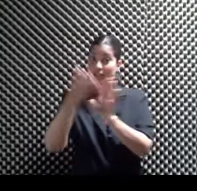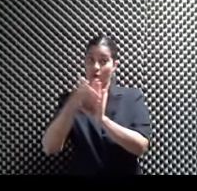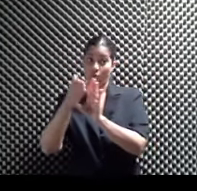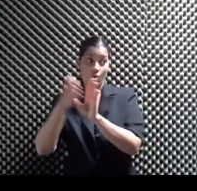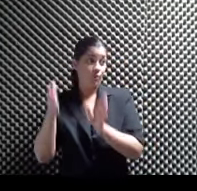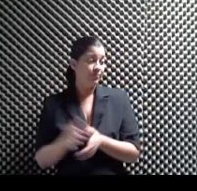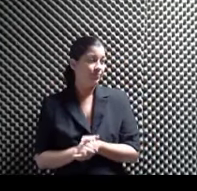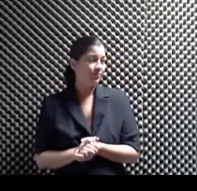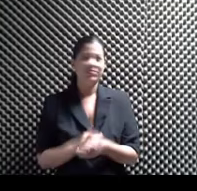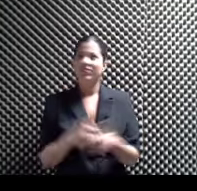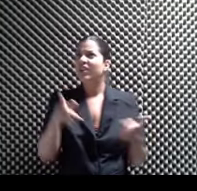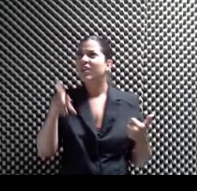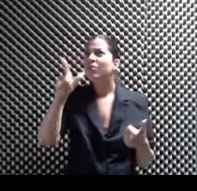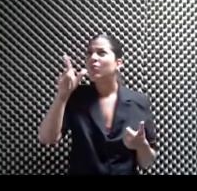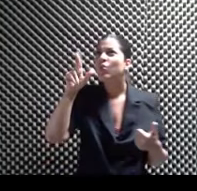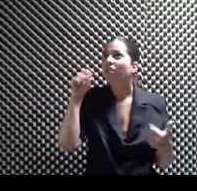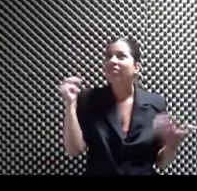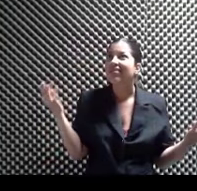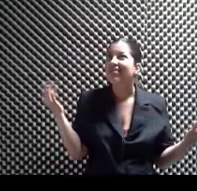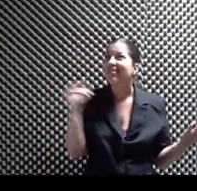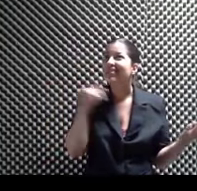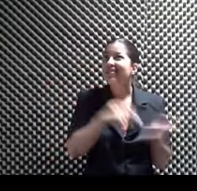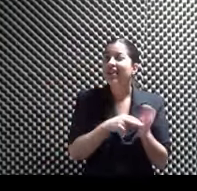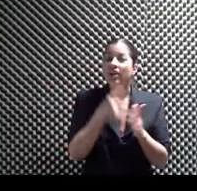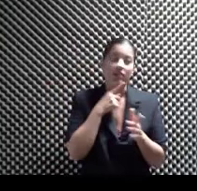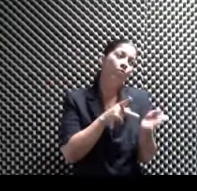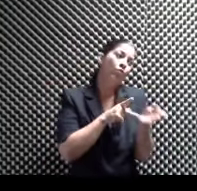ver Con todo esto No, con la pureza Pero eso que está bien lejos